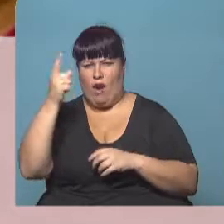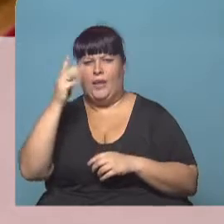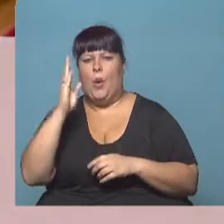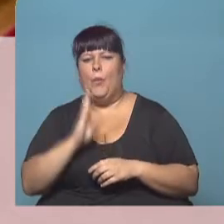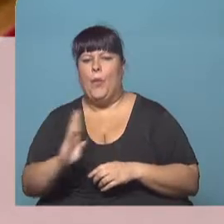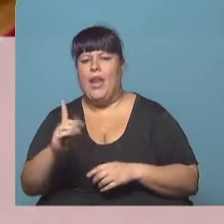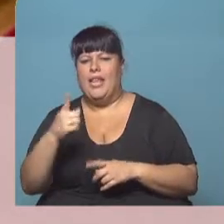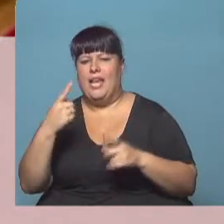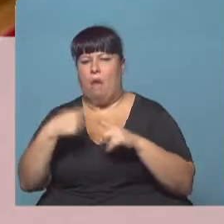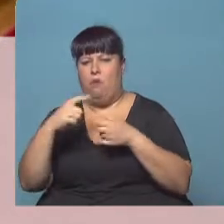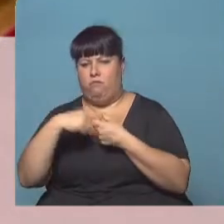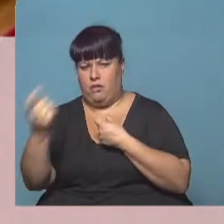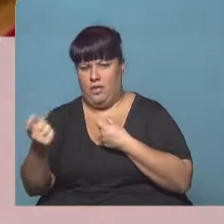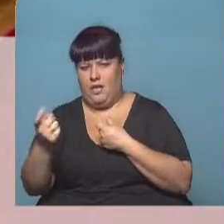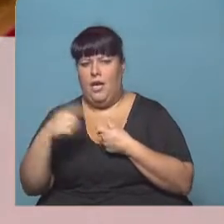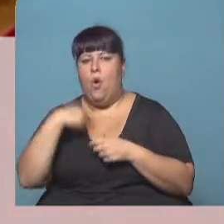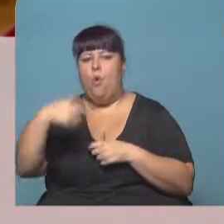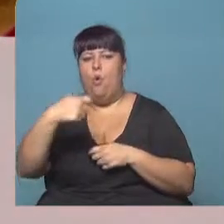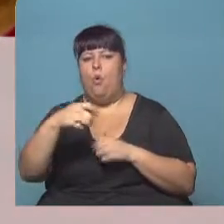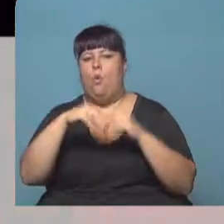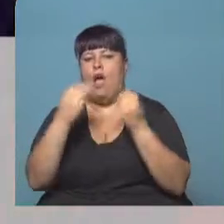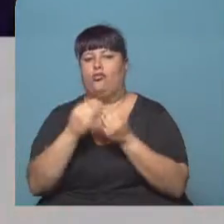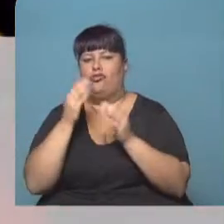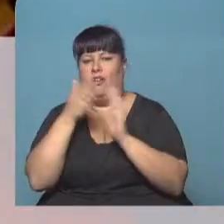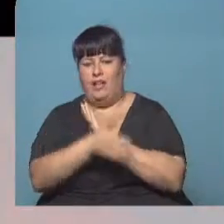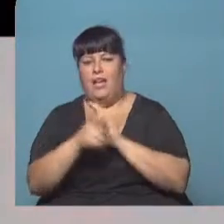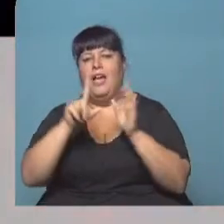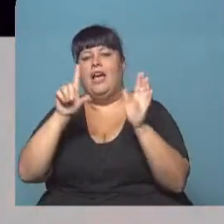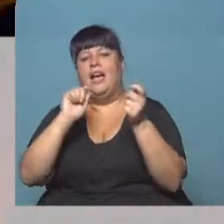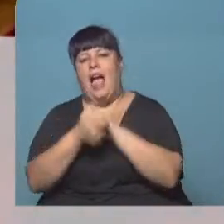debate en Bruselas por el Brexit, la cuota de refugiados y la reforma del euro.